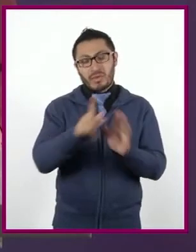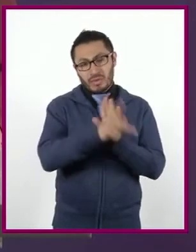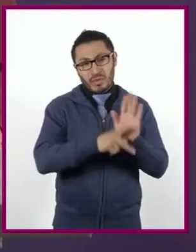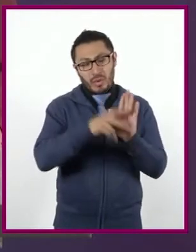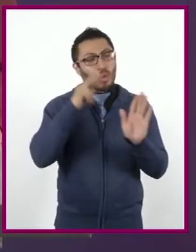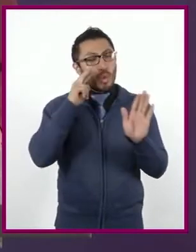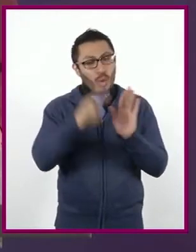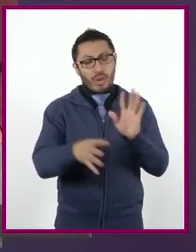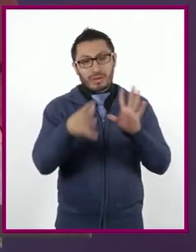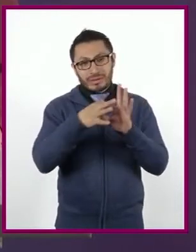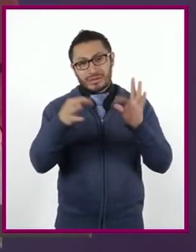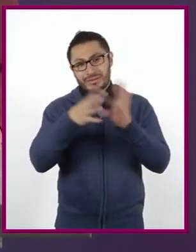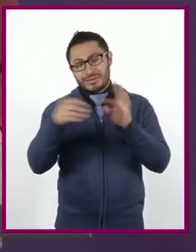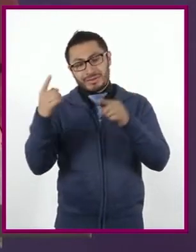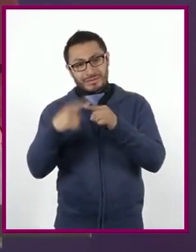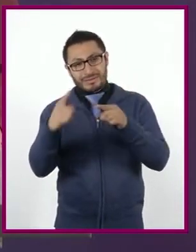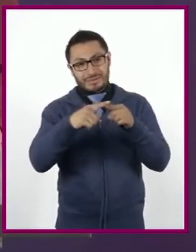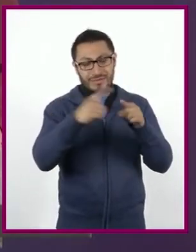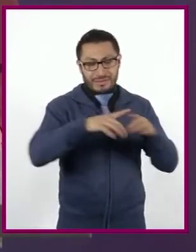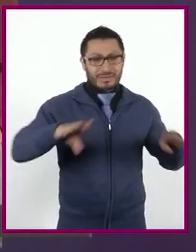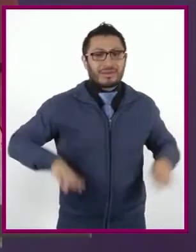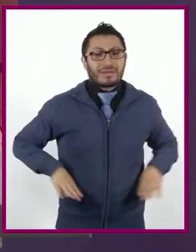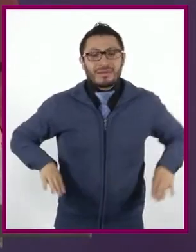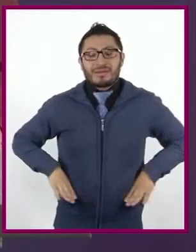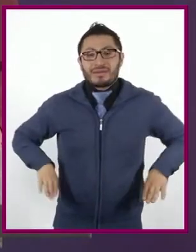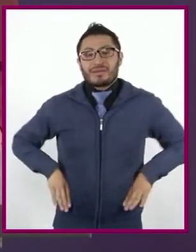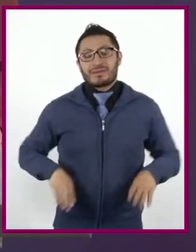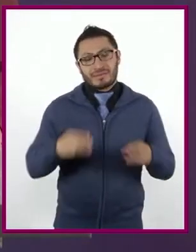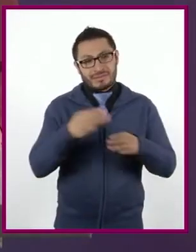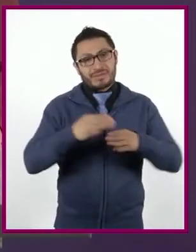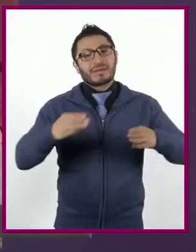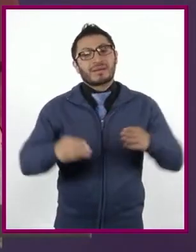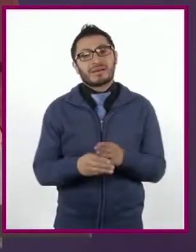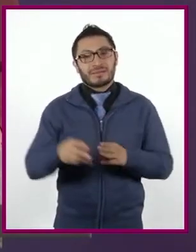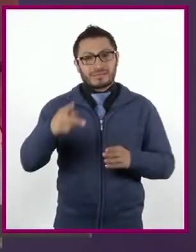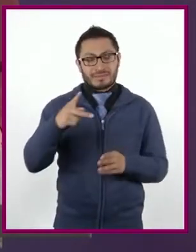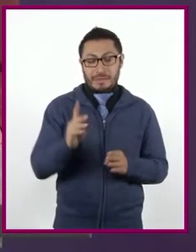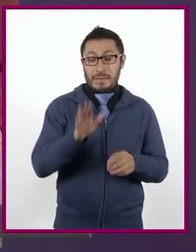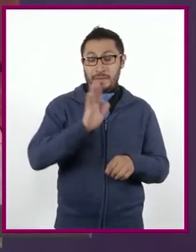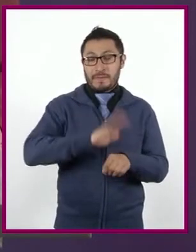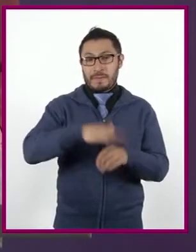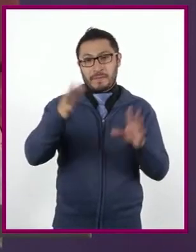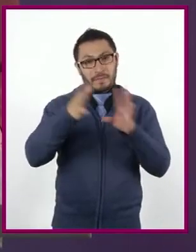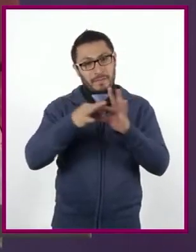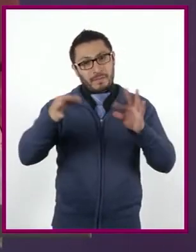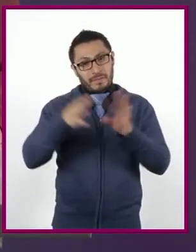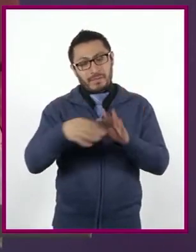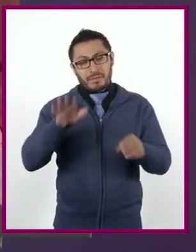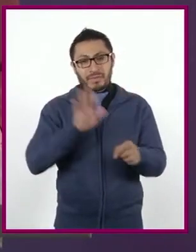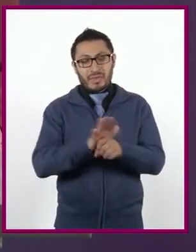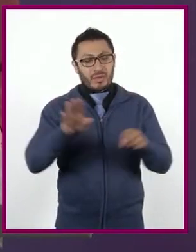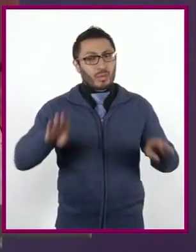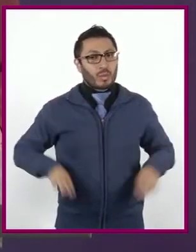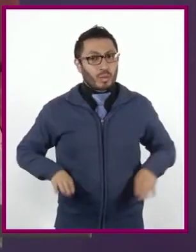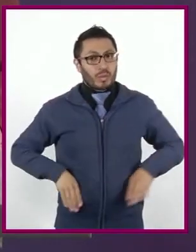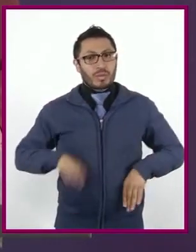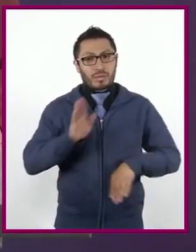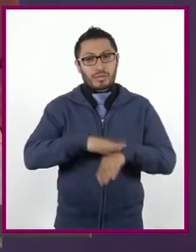fueron describiendo y ejemplificando las propiedades intensivas de la materia, destacando sus principales